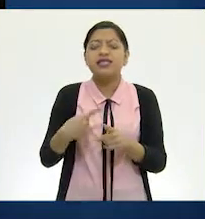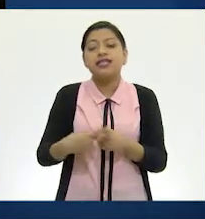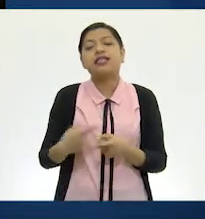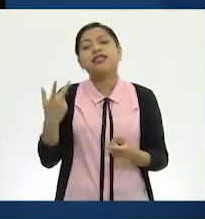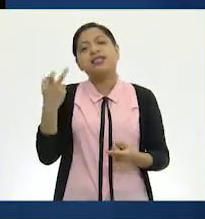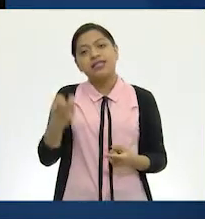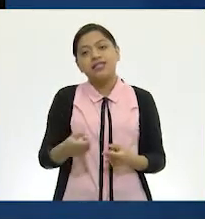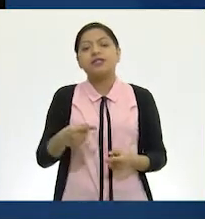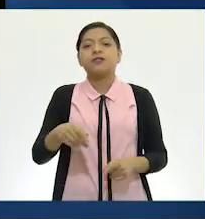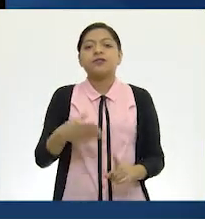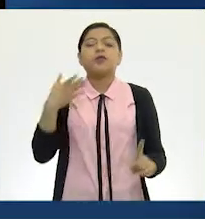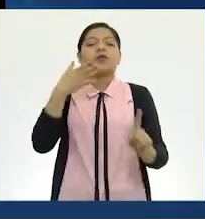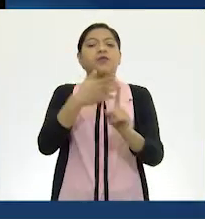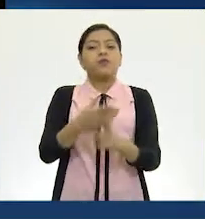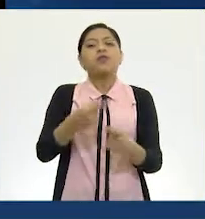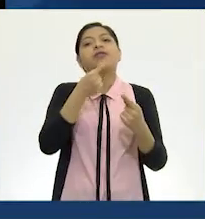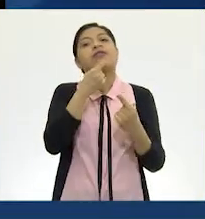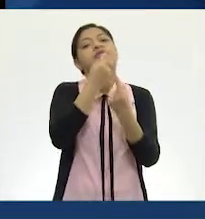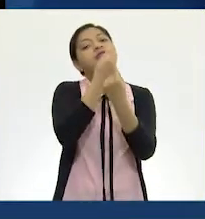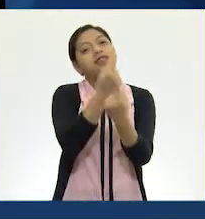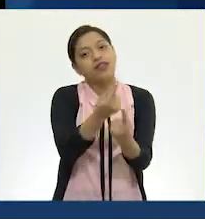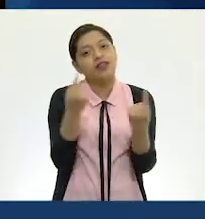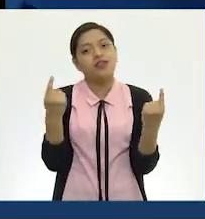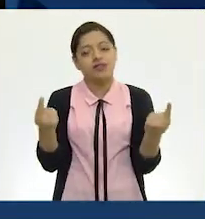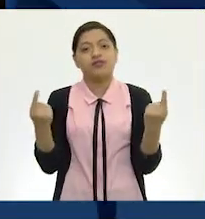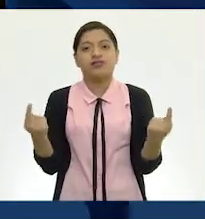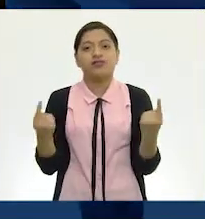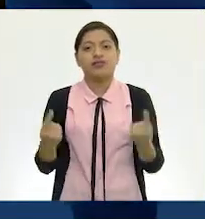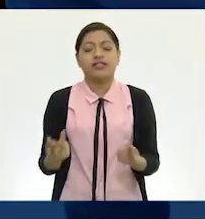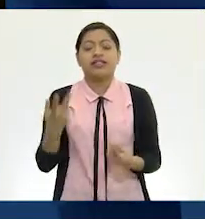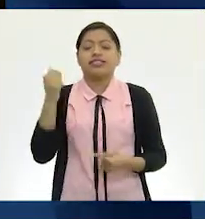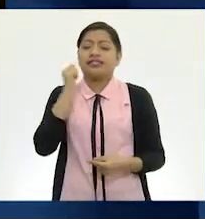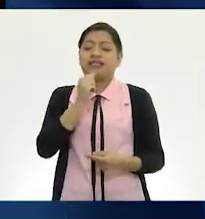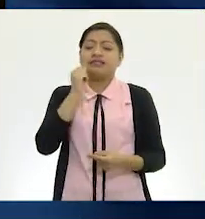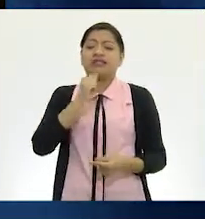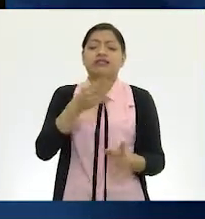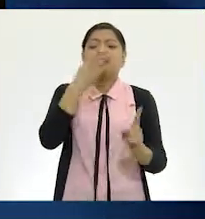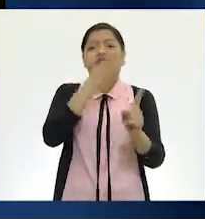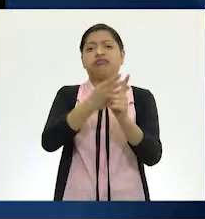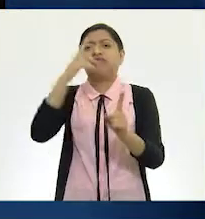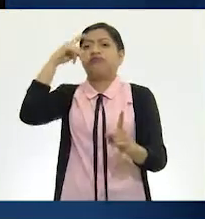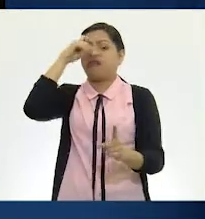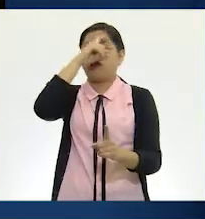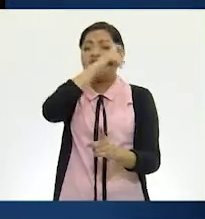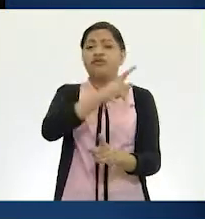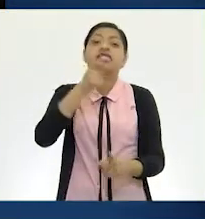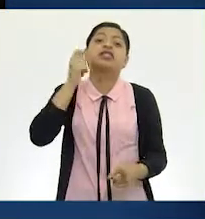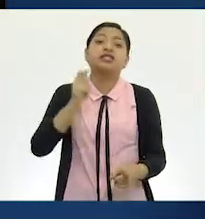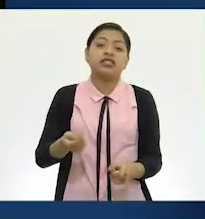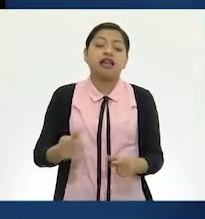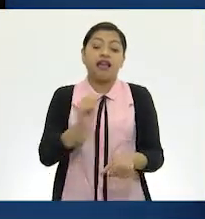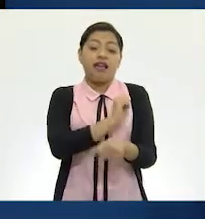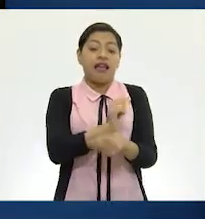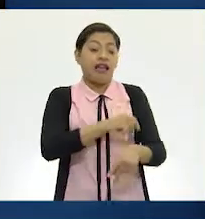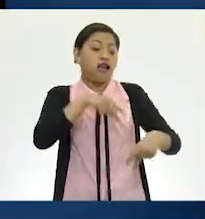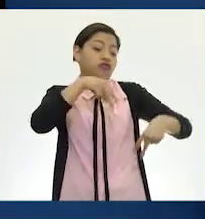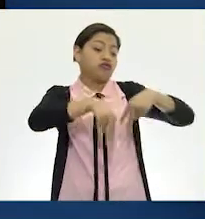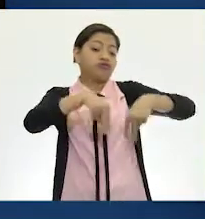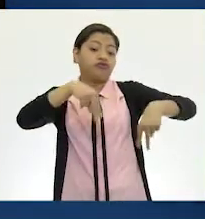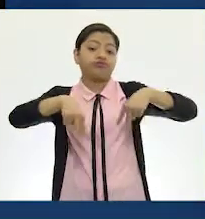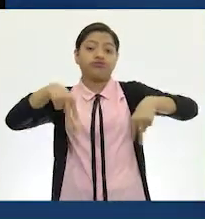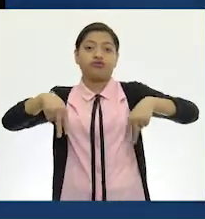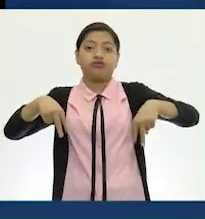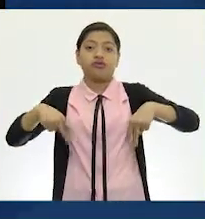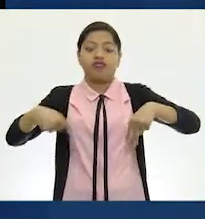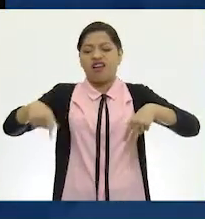espectáculo pensado para una audiencia infantil. Claro. Y siempre tiene muchos retos porque pues no queremos hacer un teatro infantil con